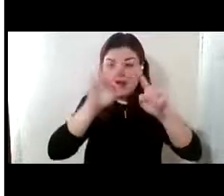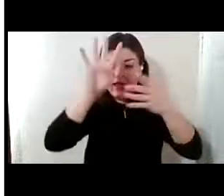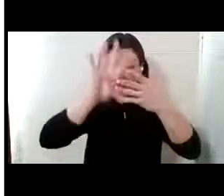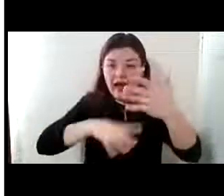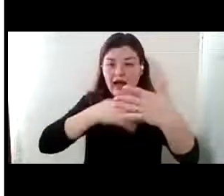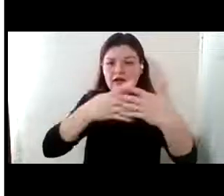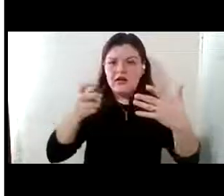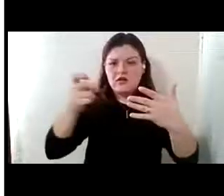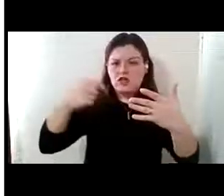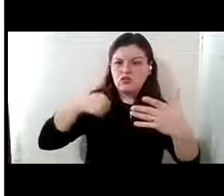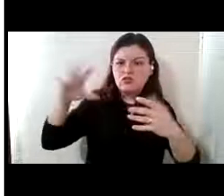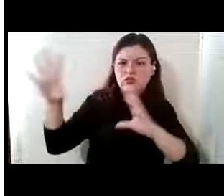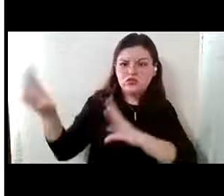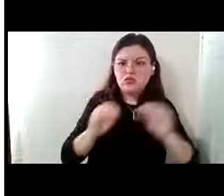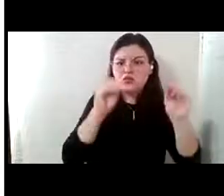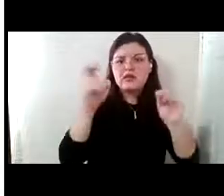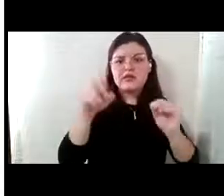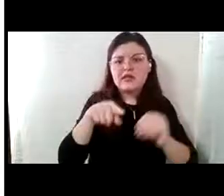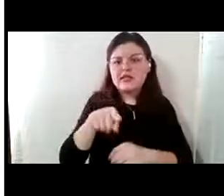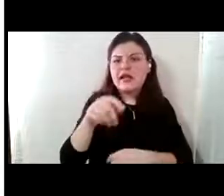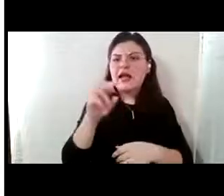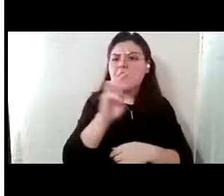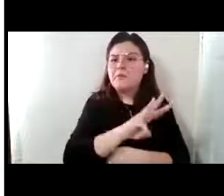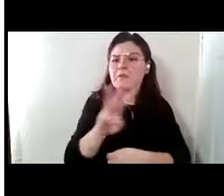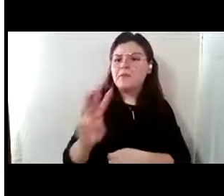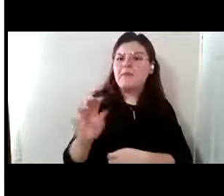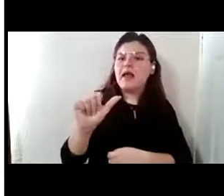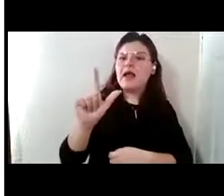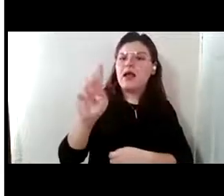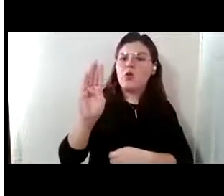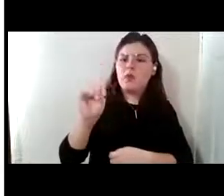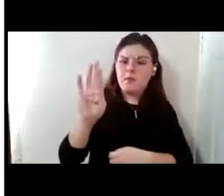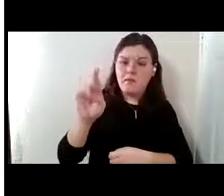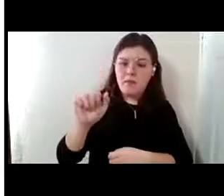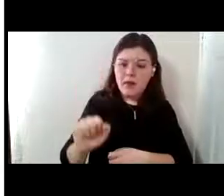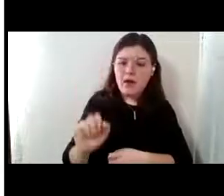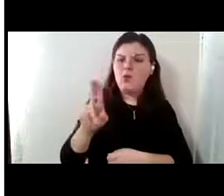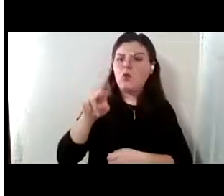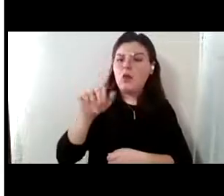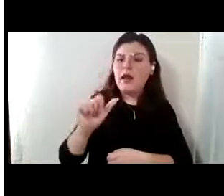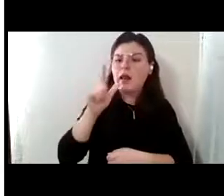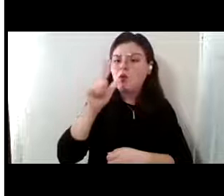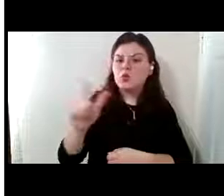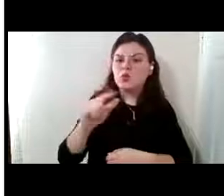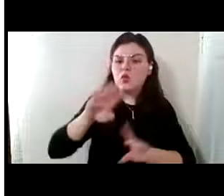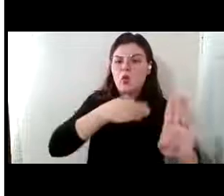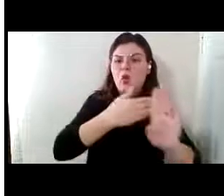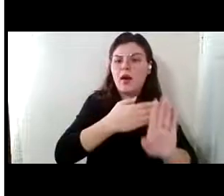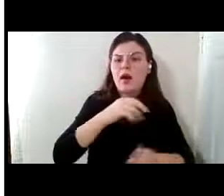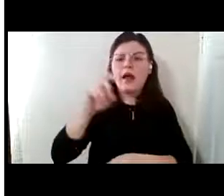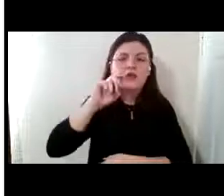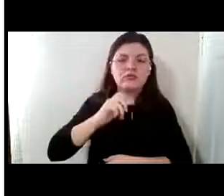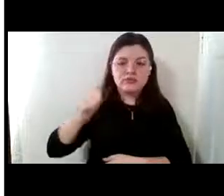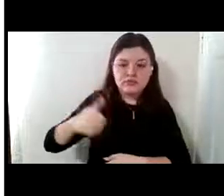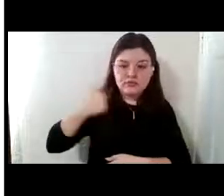recuperé de esta página de Alumbra, con Una Luz contra el Abuso Sexual. Por ahí la pueden identificar. Viene todo México